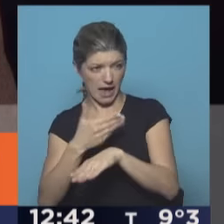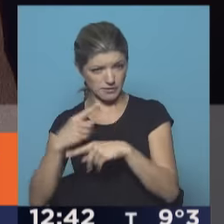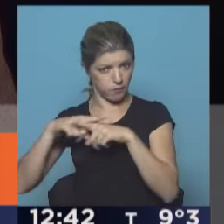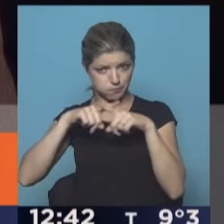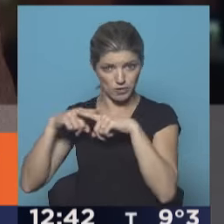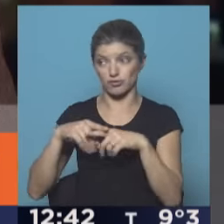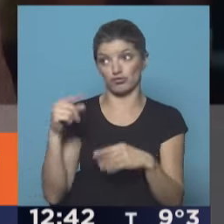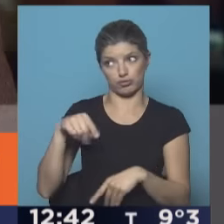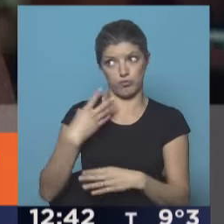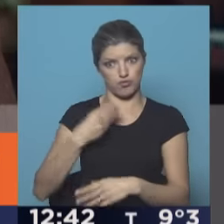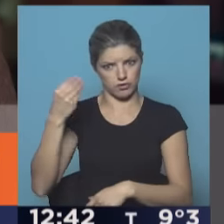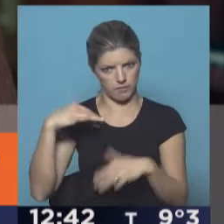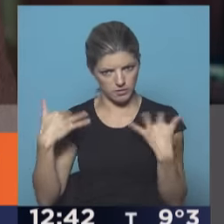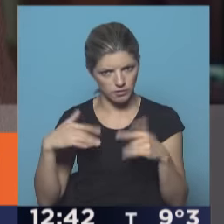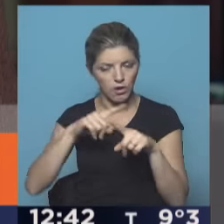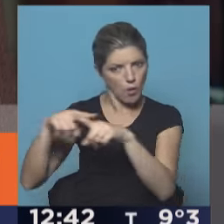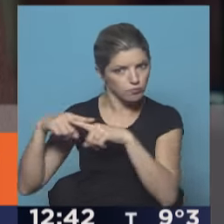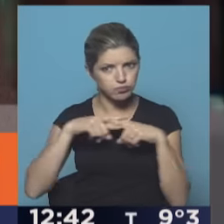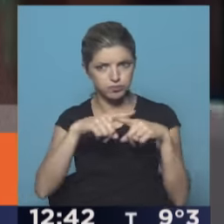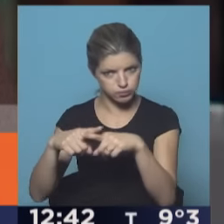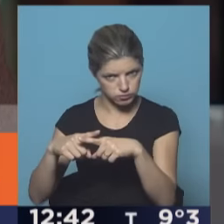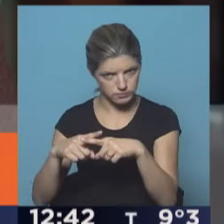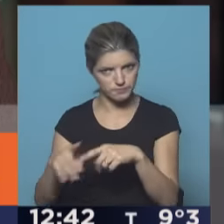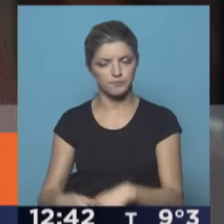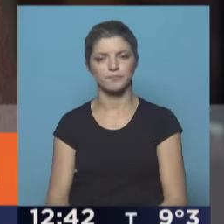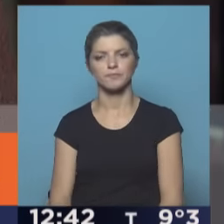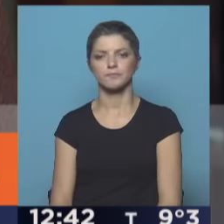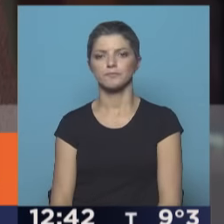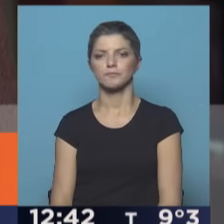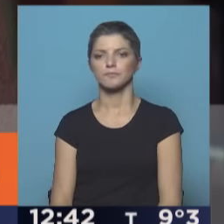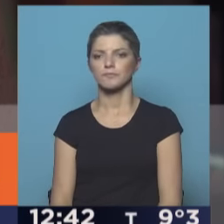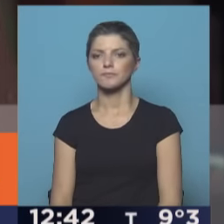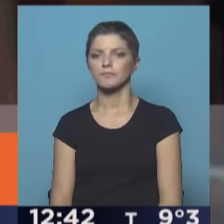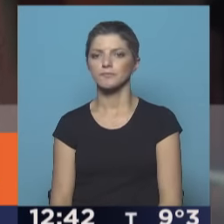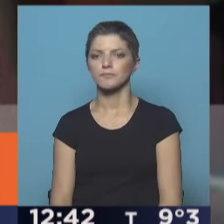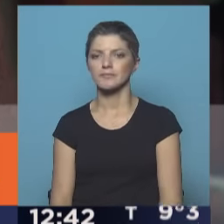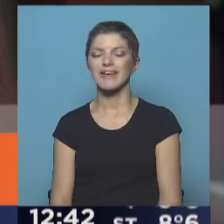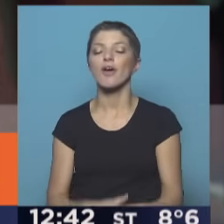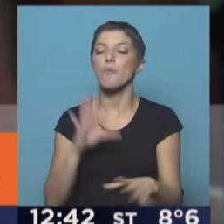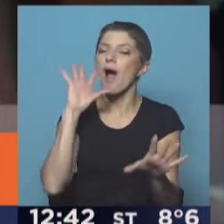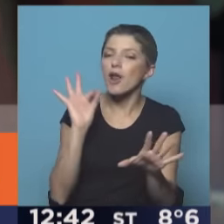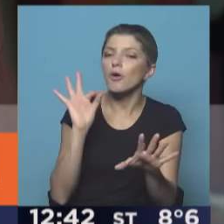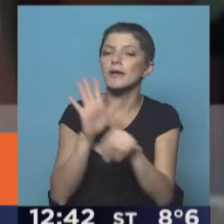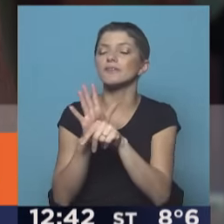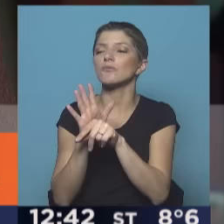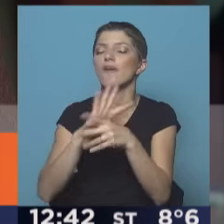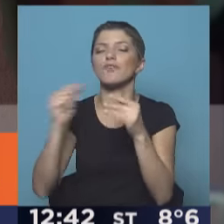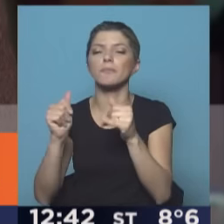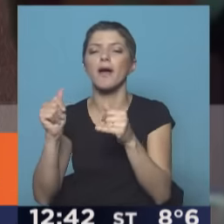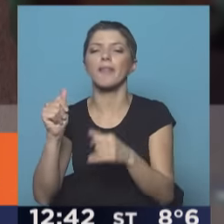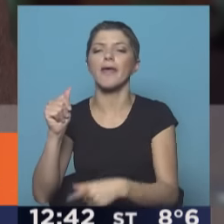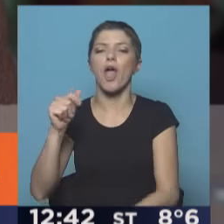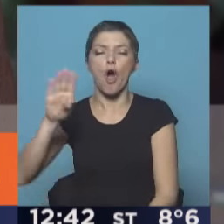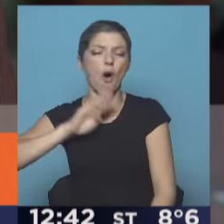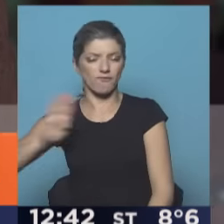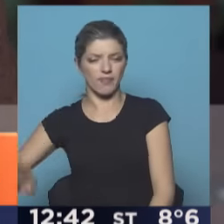varias purgas varias purgas varios juicios eh Y como que es una humillación para los militares y para